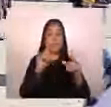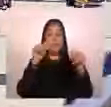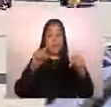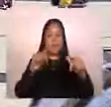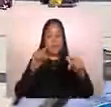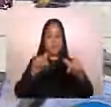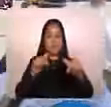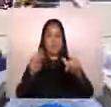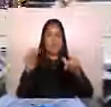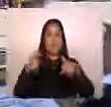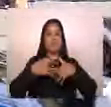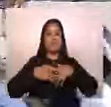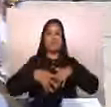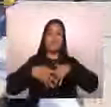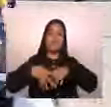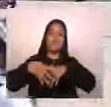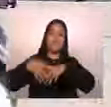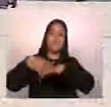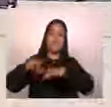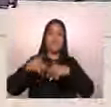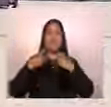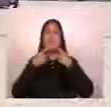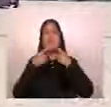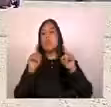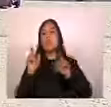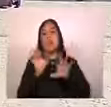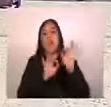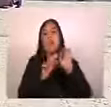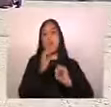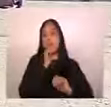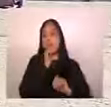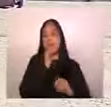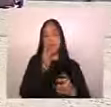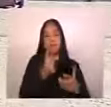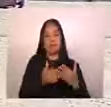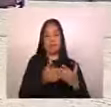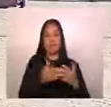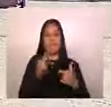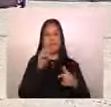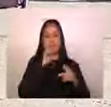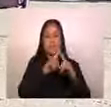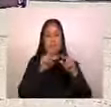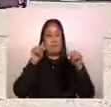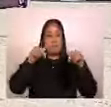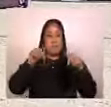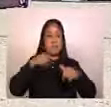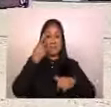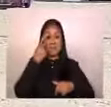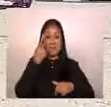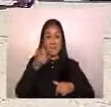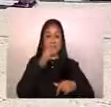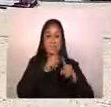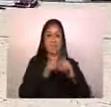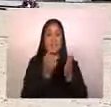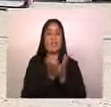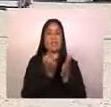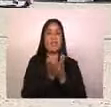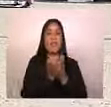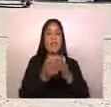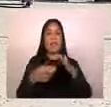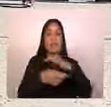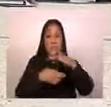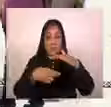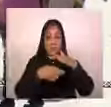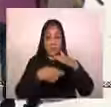Que hoy desfilan tanto públicos como privados, pero ahora que vemos a la Escuela de